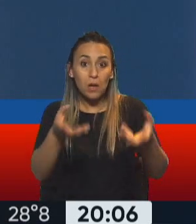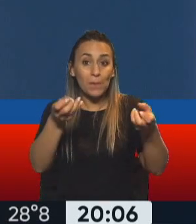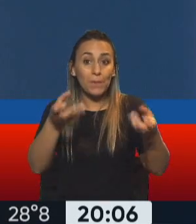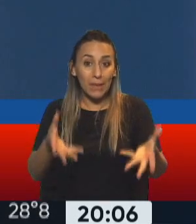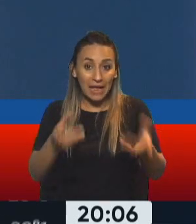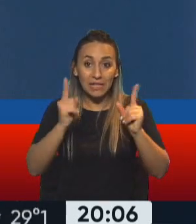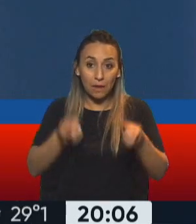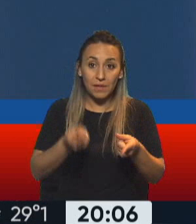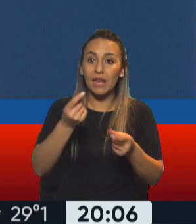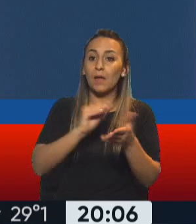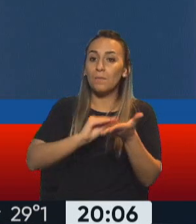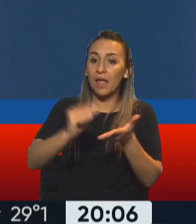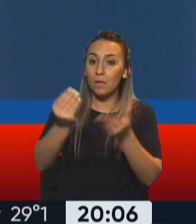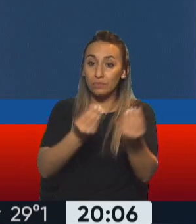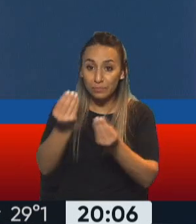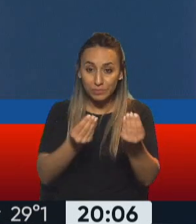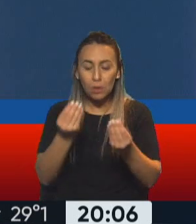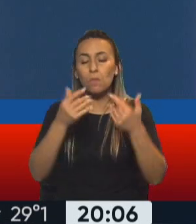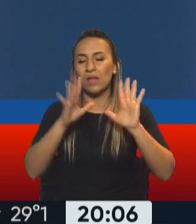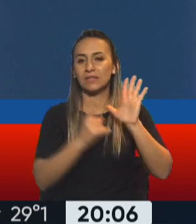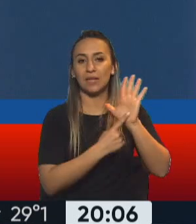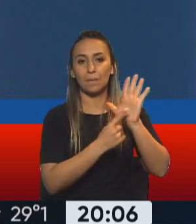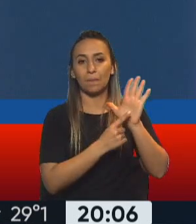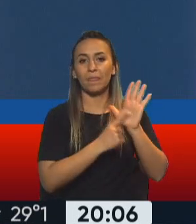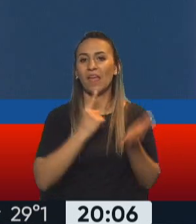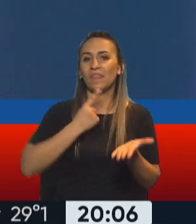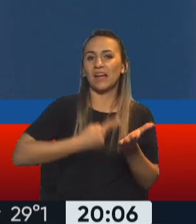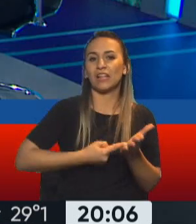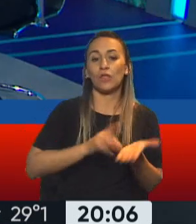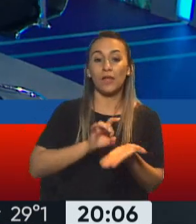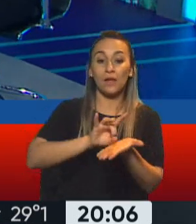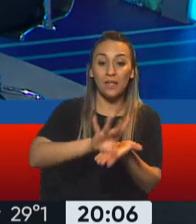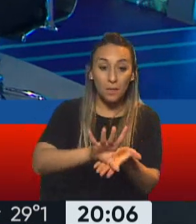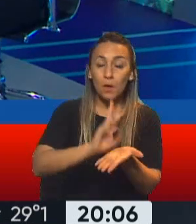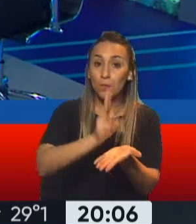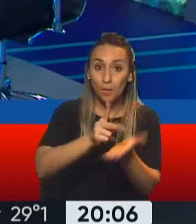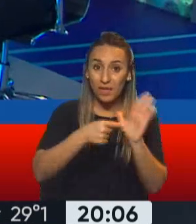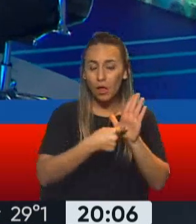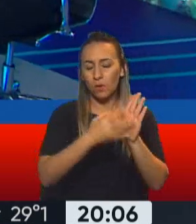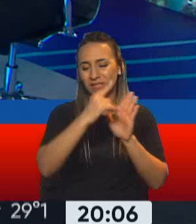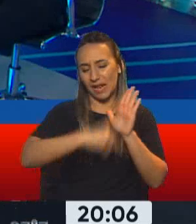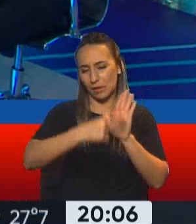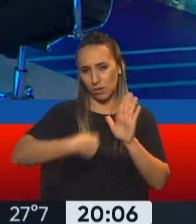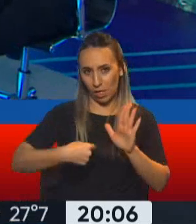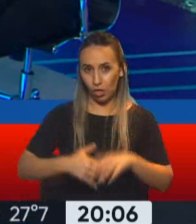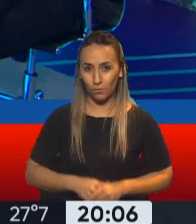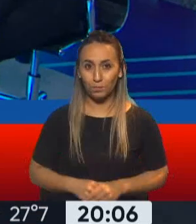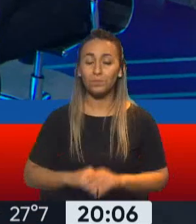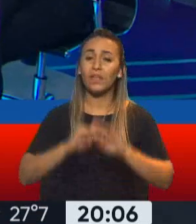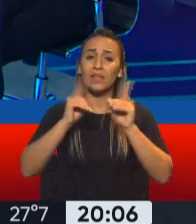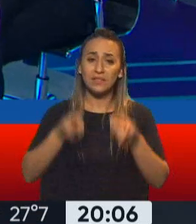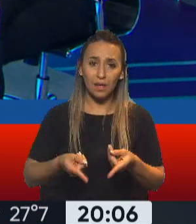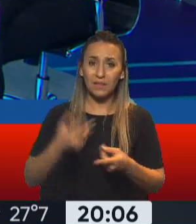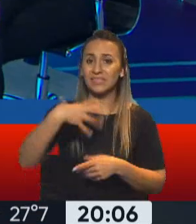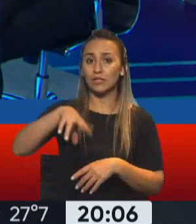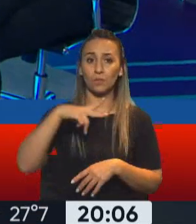crece, pueda tal vez eliminarse la prohibición de despidos y la doble indemnización. Es un análisis. Y además el sector privado también tiene un rol fundamental en una